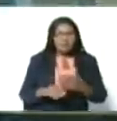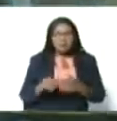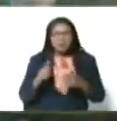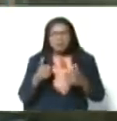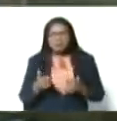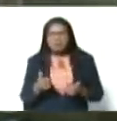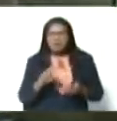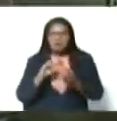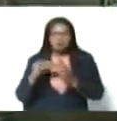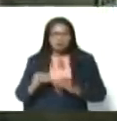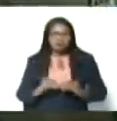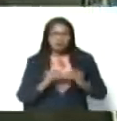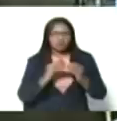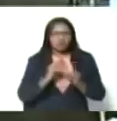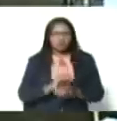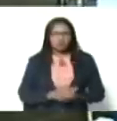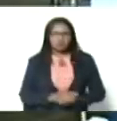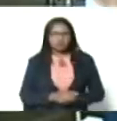Vamos a recuperar.